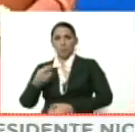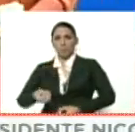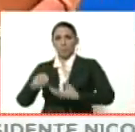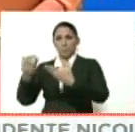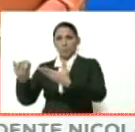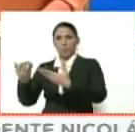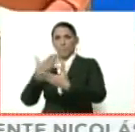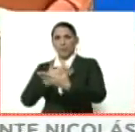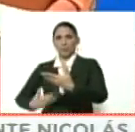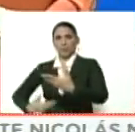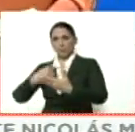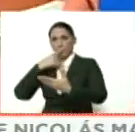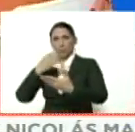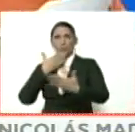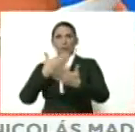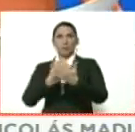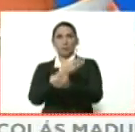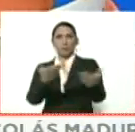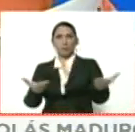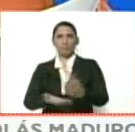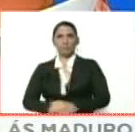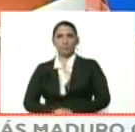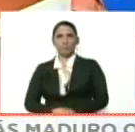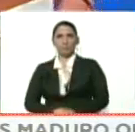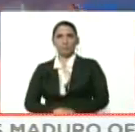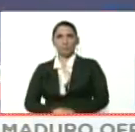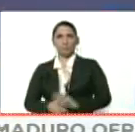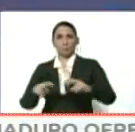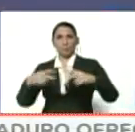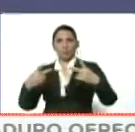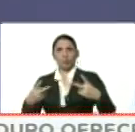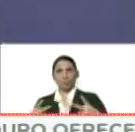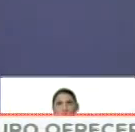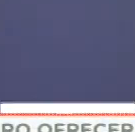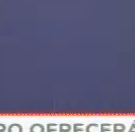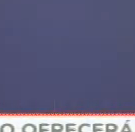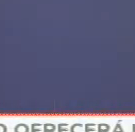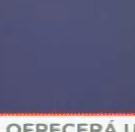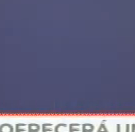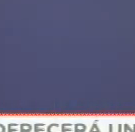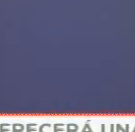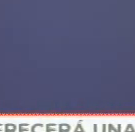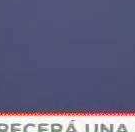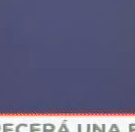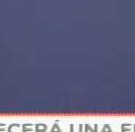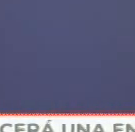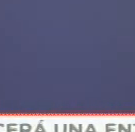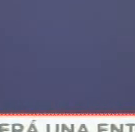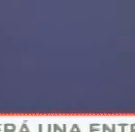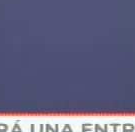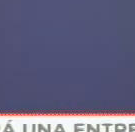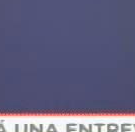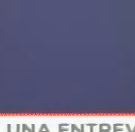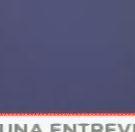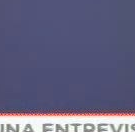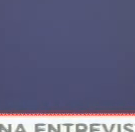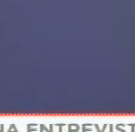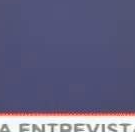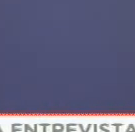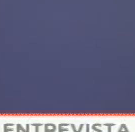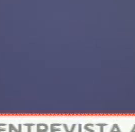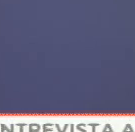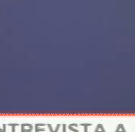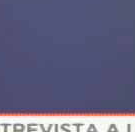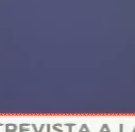de la República. Muchísimas gracias. Actualizado el parte de la Comisión Presidencial para la Atención del COVID-19, dos nuevos casos